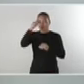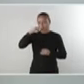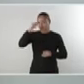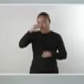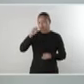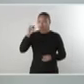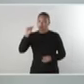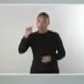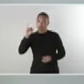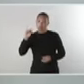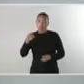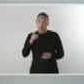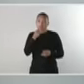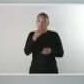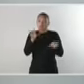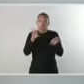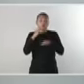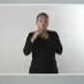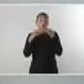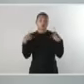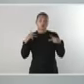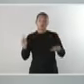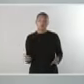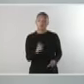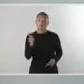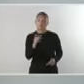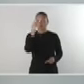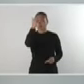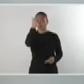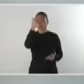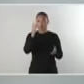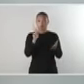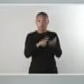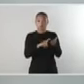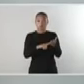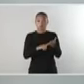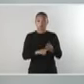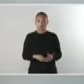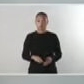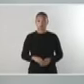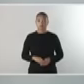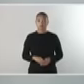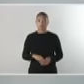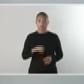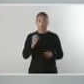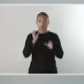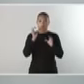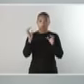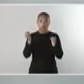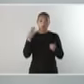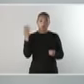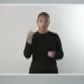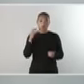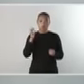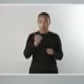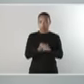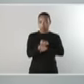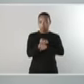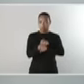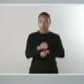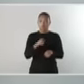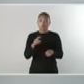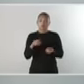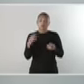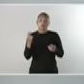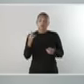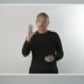concurso público y la designación por consenso del congreso del estado si no se lograra